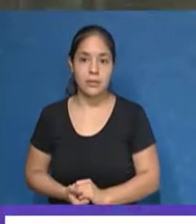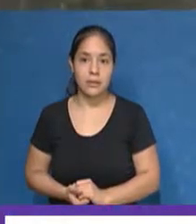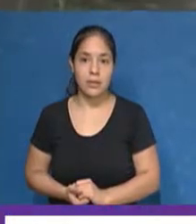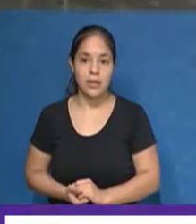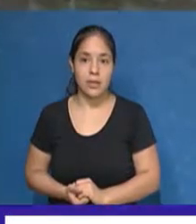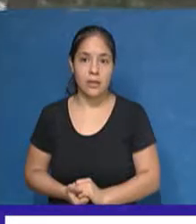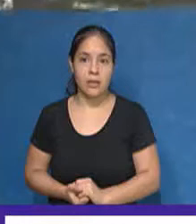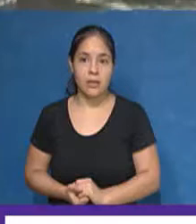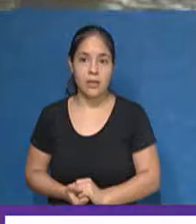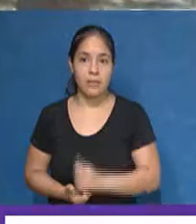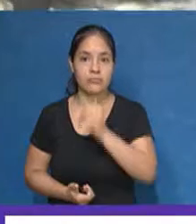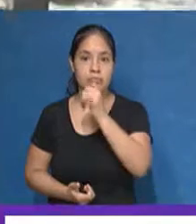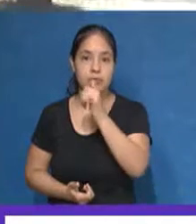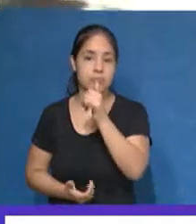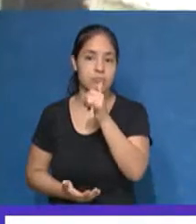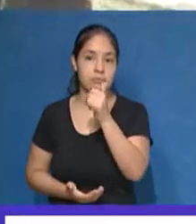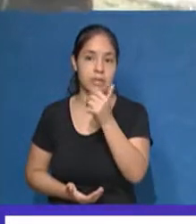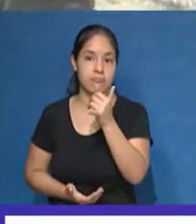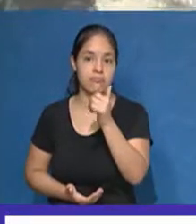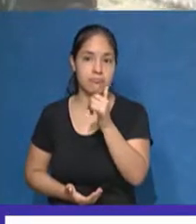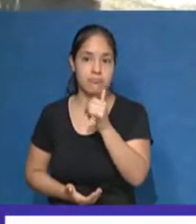Sí. ¿Hasta el momento es un